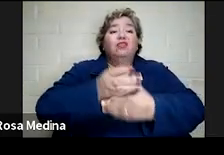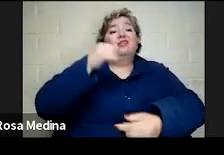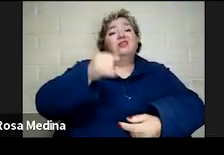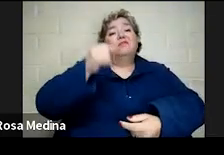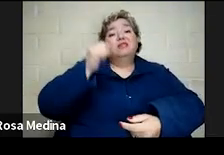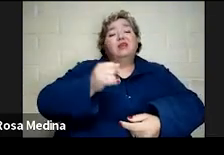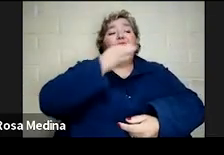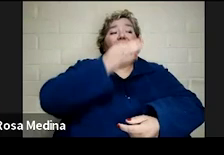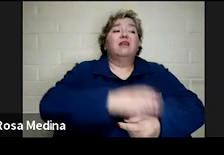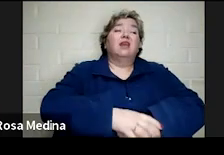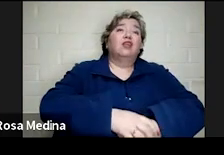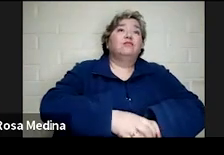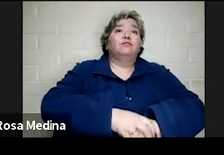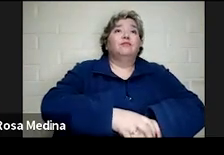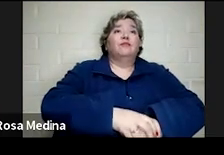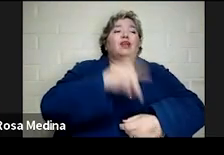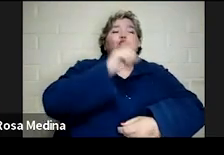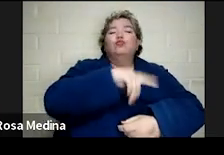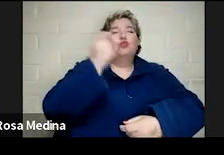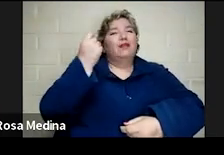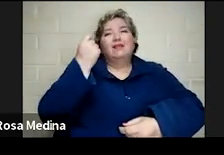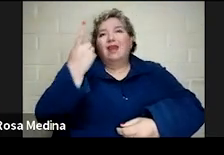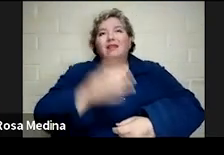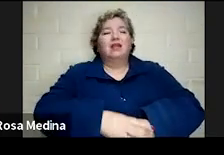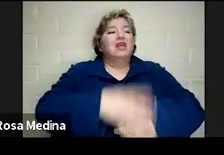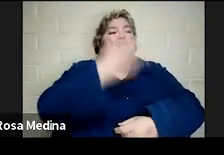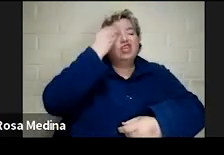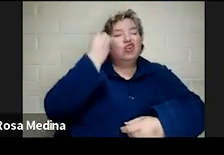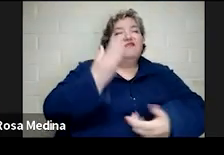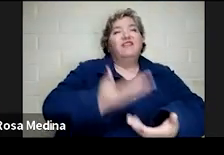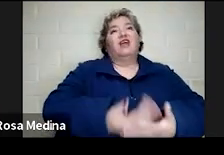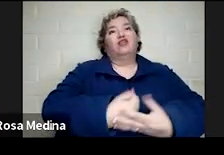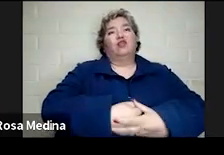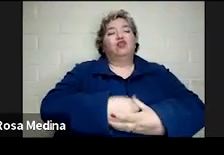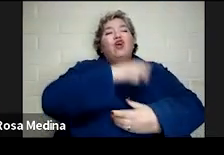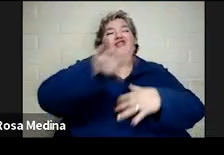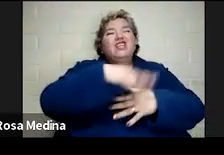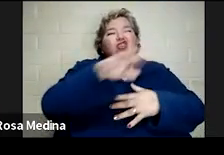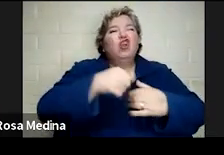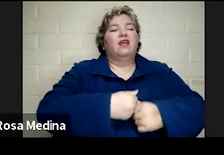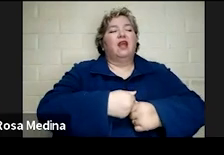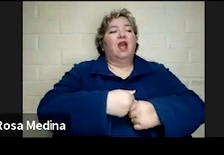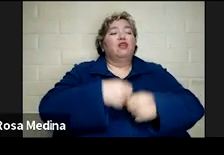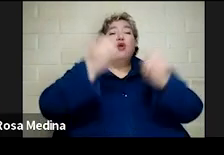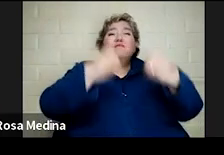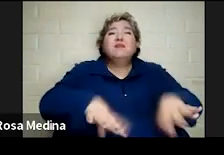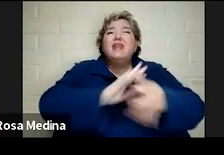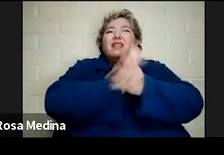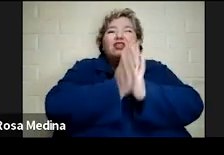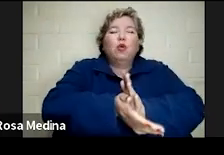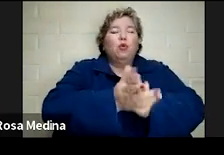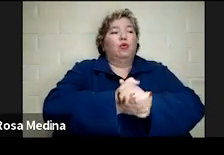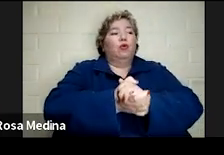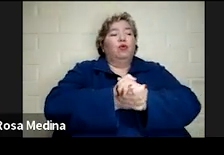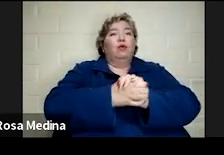como no entiende nada, se le olvida todo, es desordenado, es desorganizado, pierde las cosas, y al